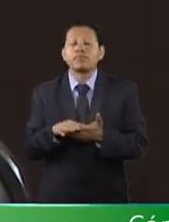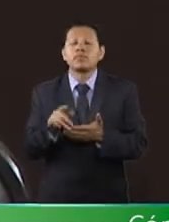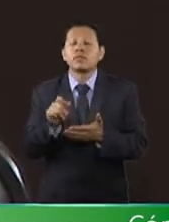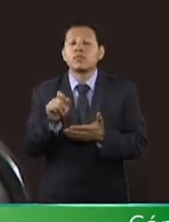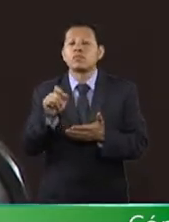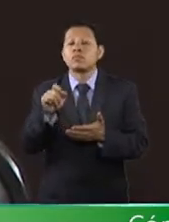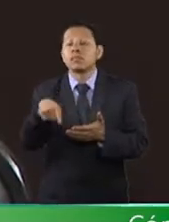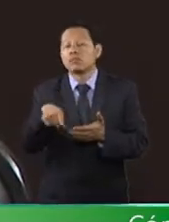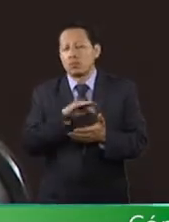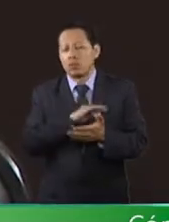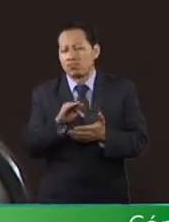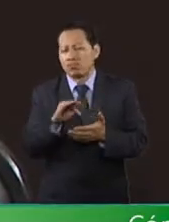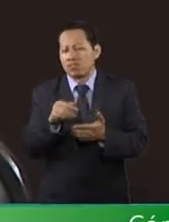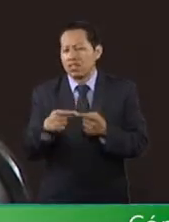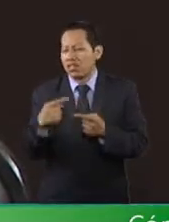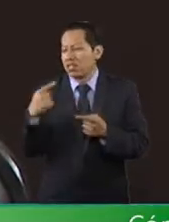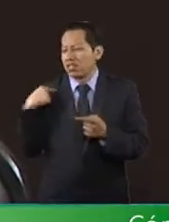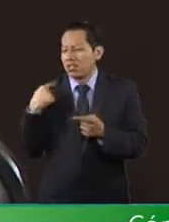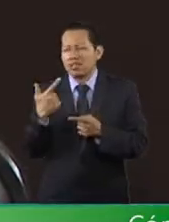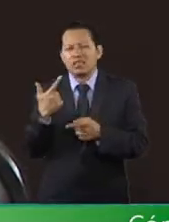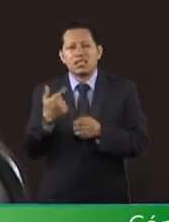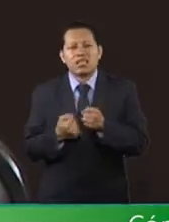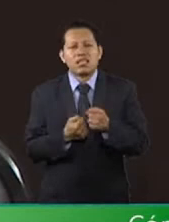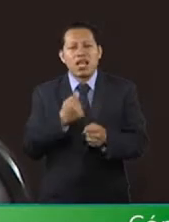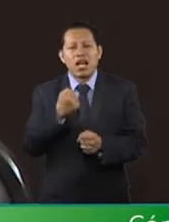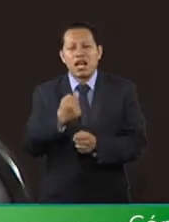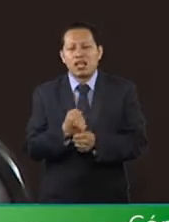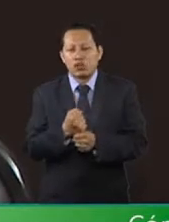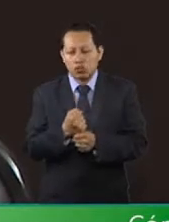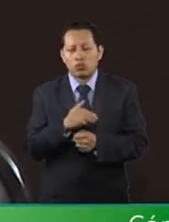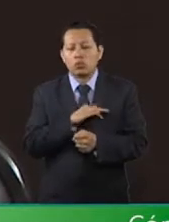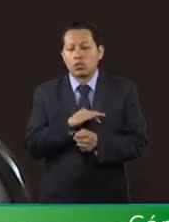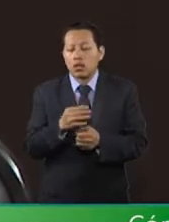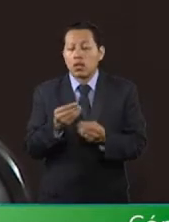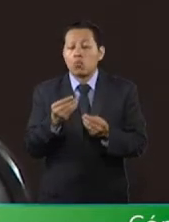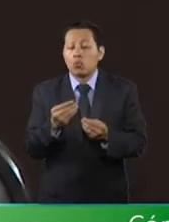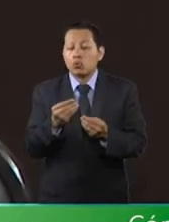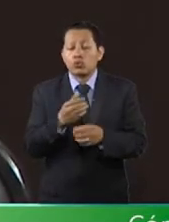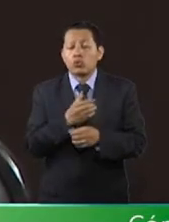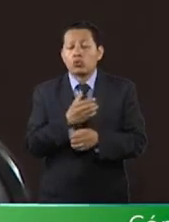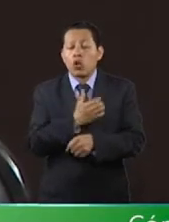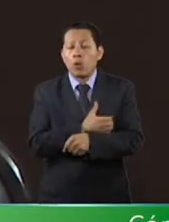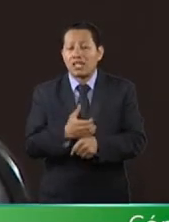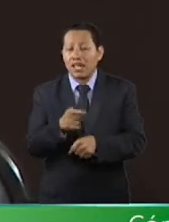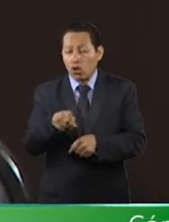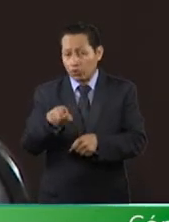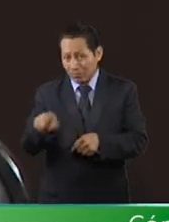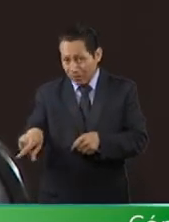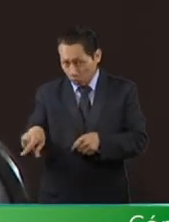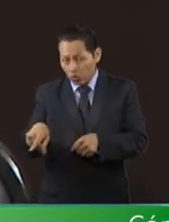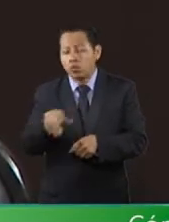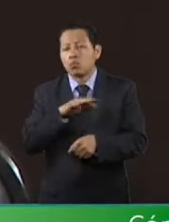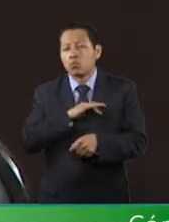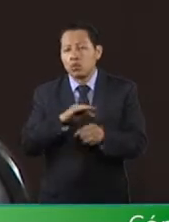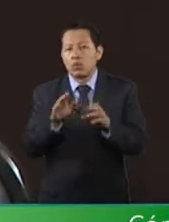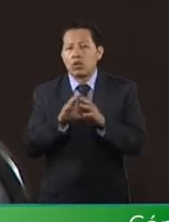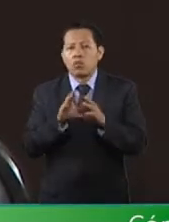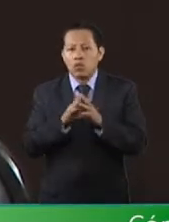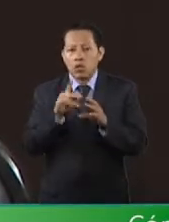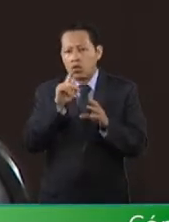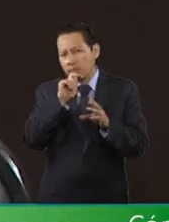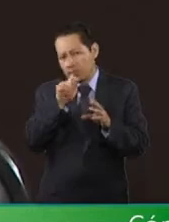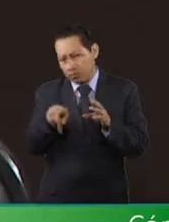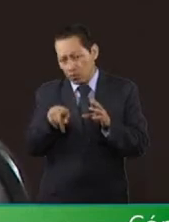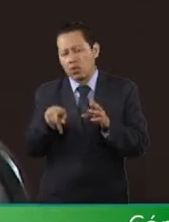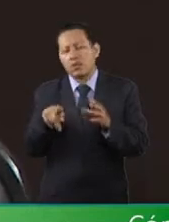justamente hace 7 años muchos de las compañeras y compañeros se daban y justamente